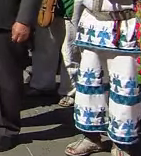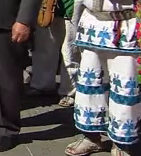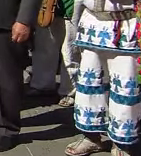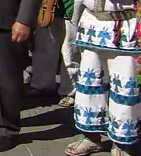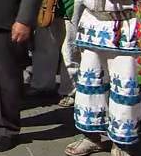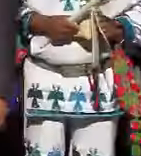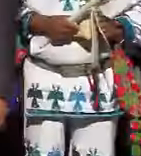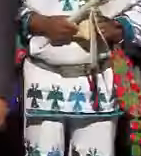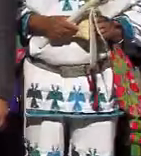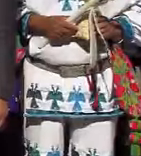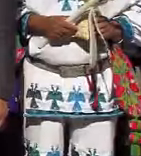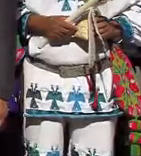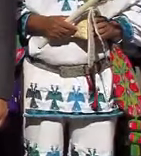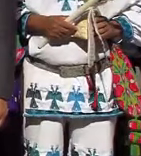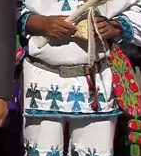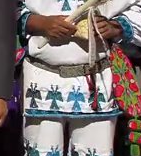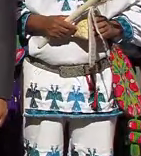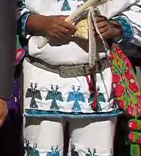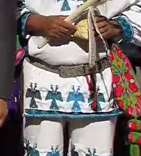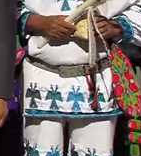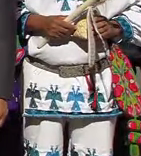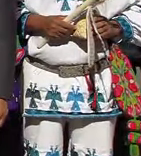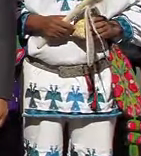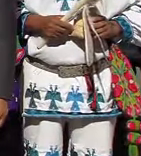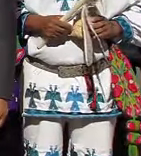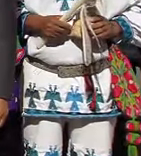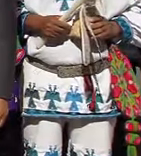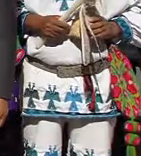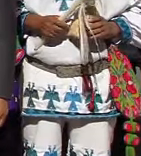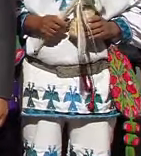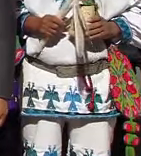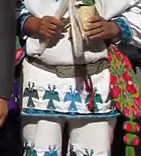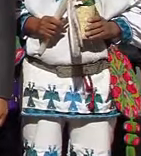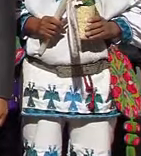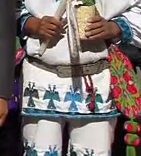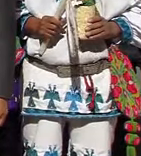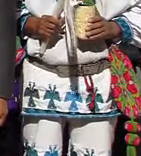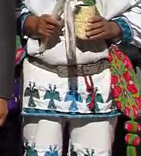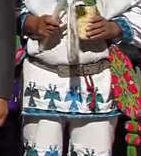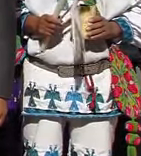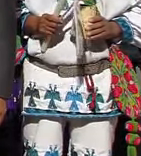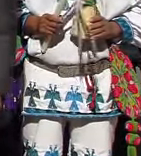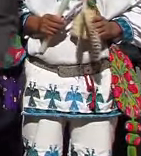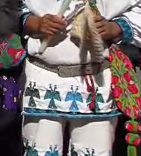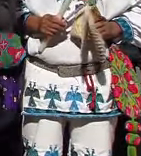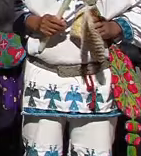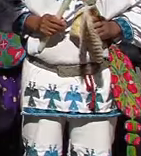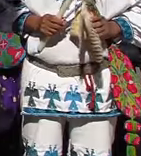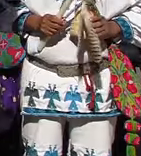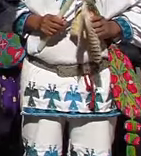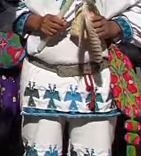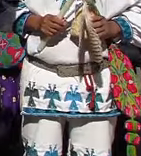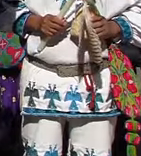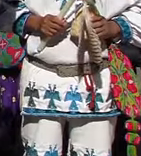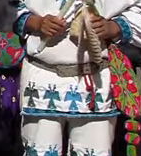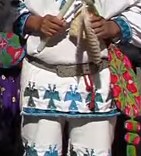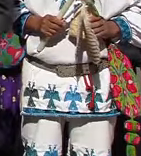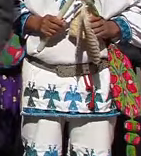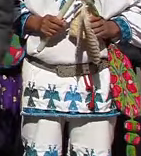país bajo una jícara donde todos nosotros ahí estamos. Yo creo que la fe, la confianza